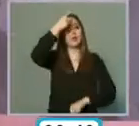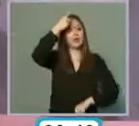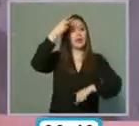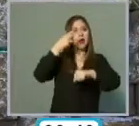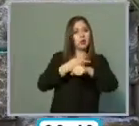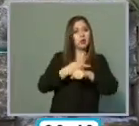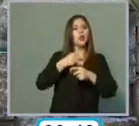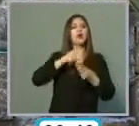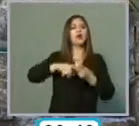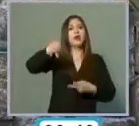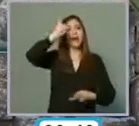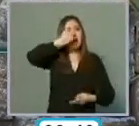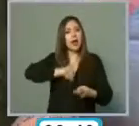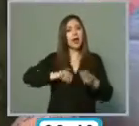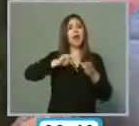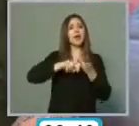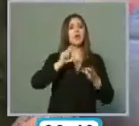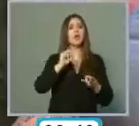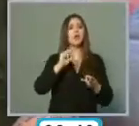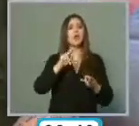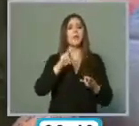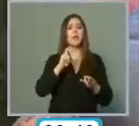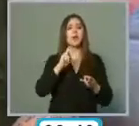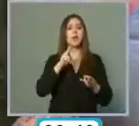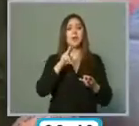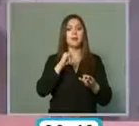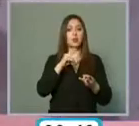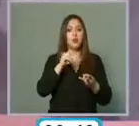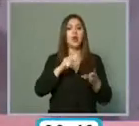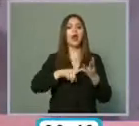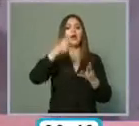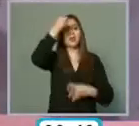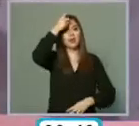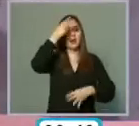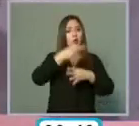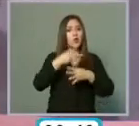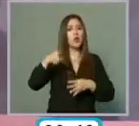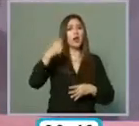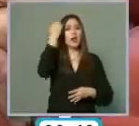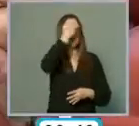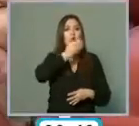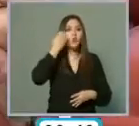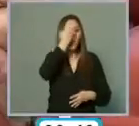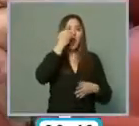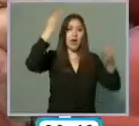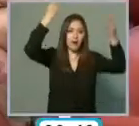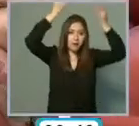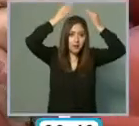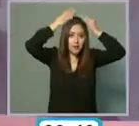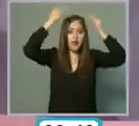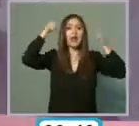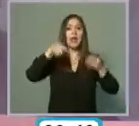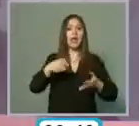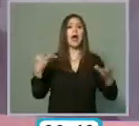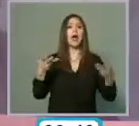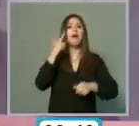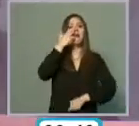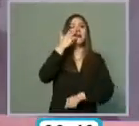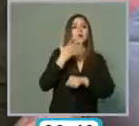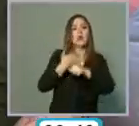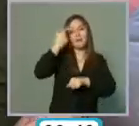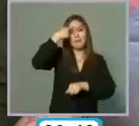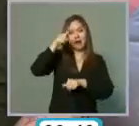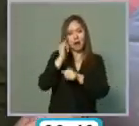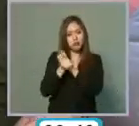jefes de enfermería, las supervisoras, son las directoras de las escuelas de enfermería, se dedican a la